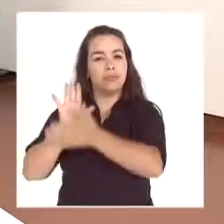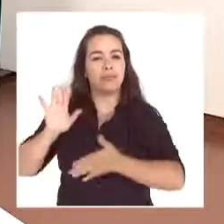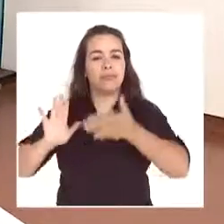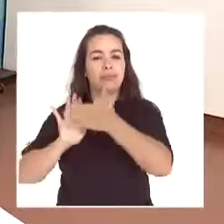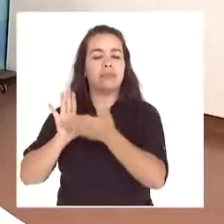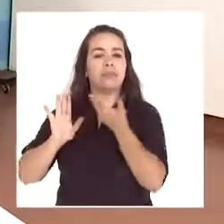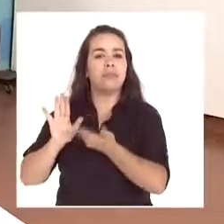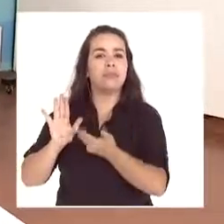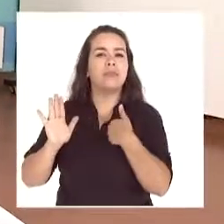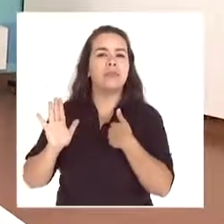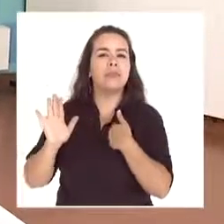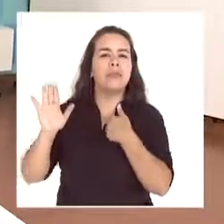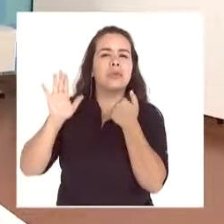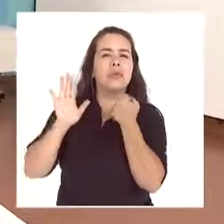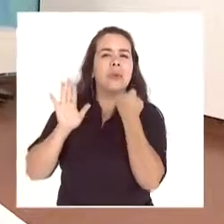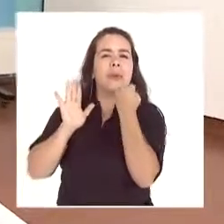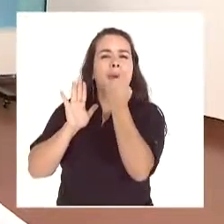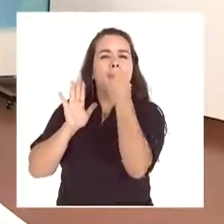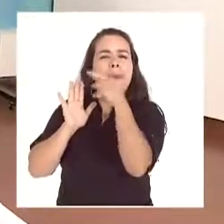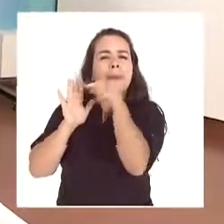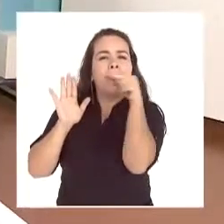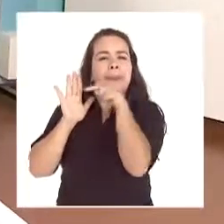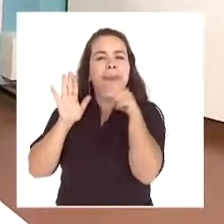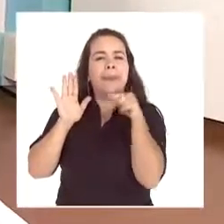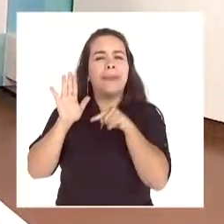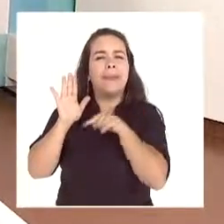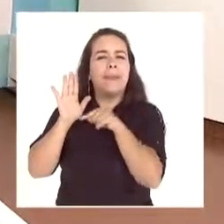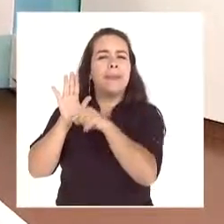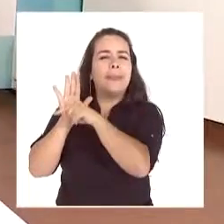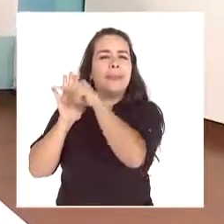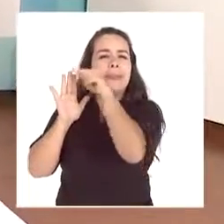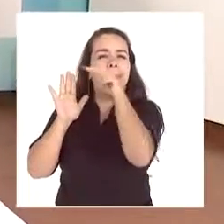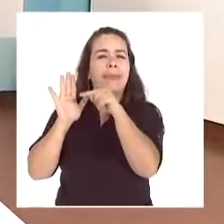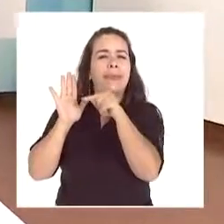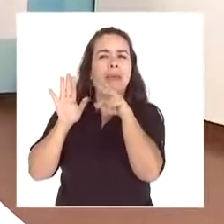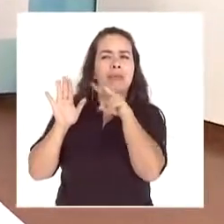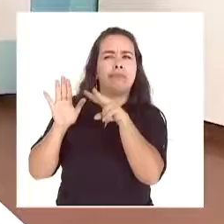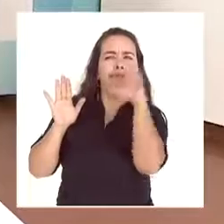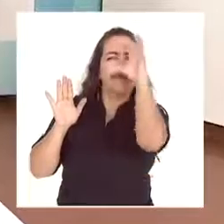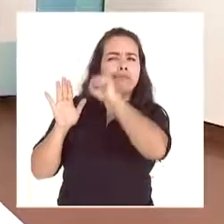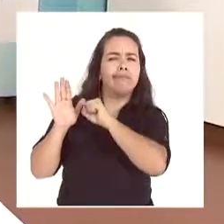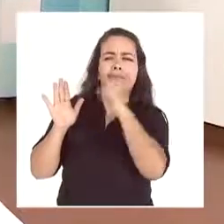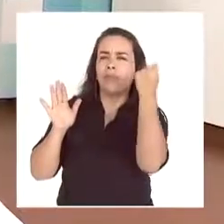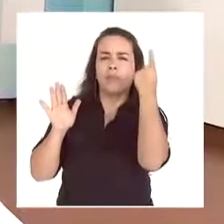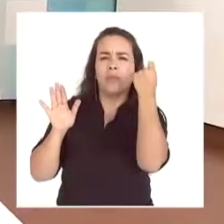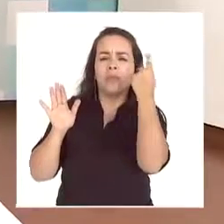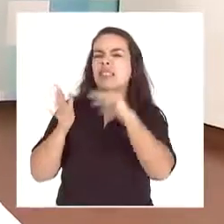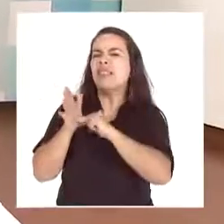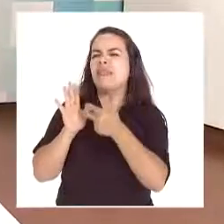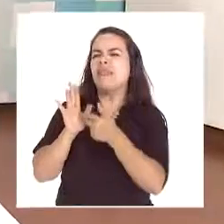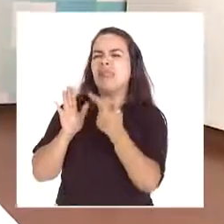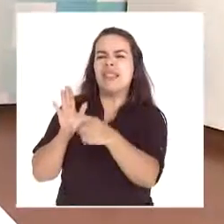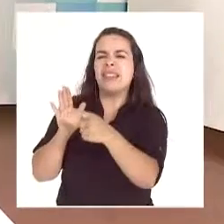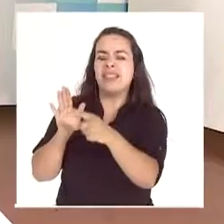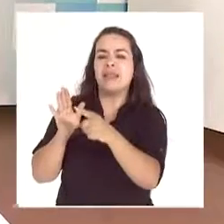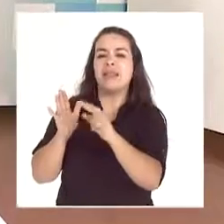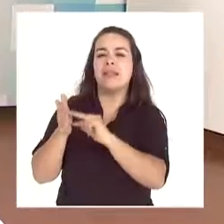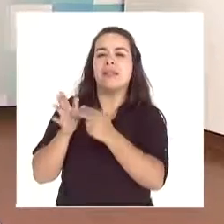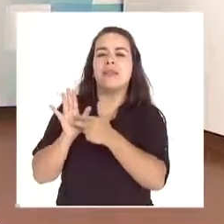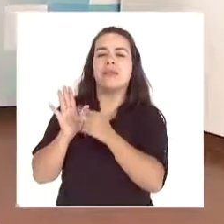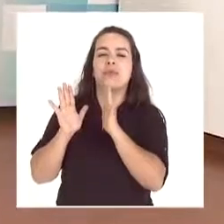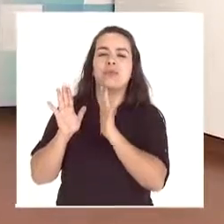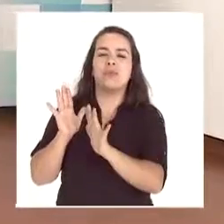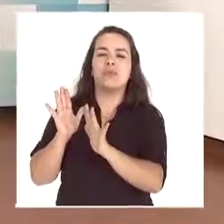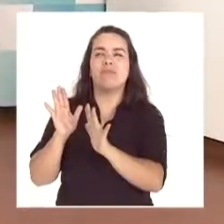que estábamos viendo, esa cantidad de rayitas que casi nadie entiende, son una